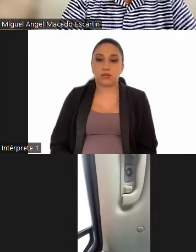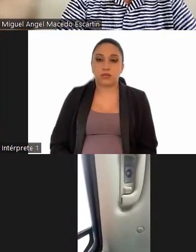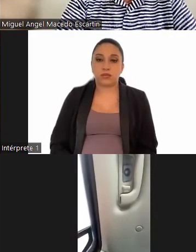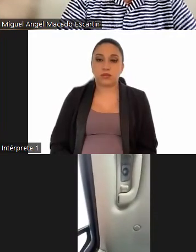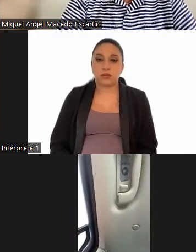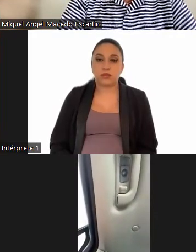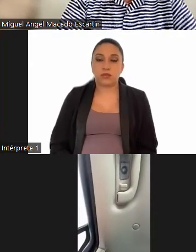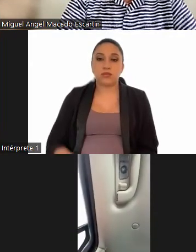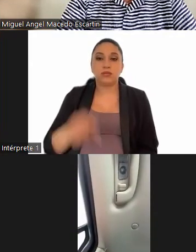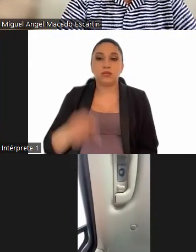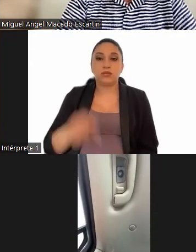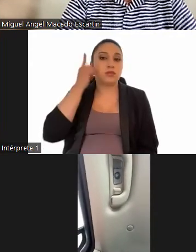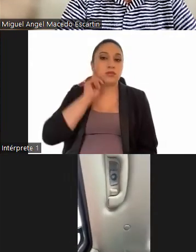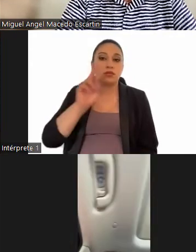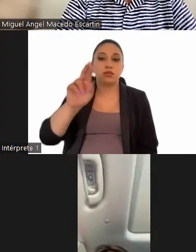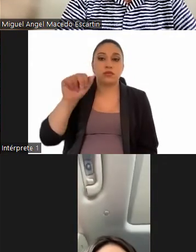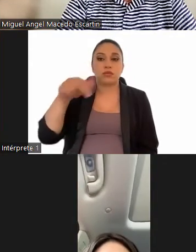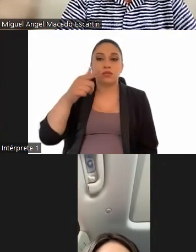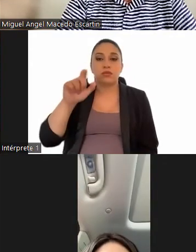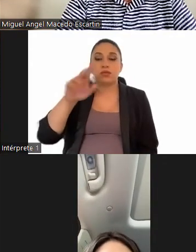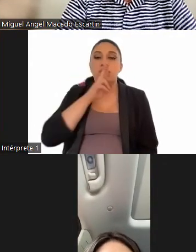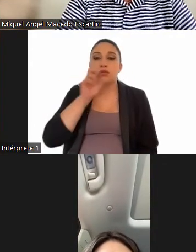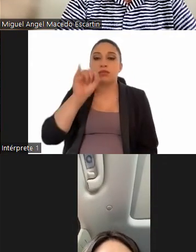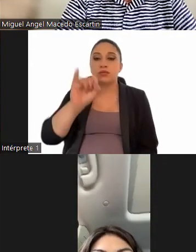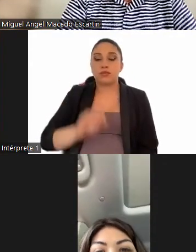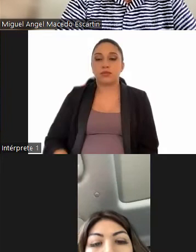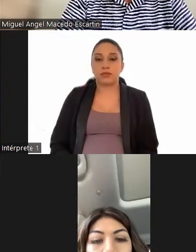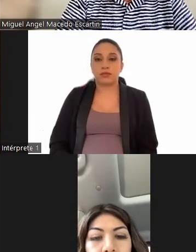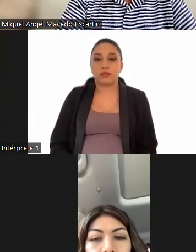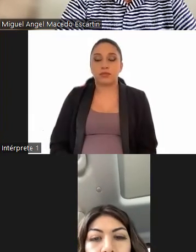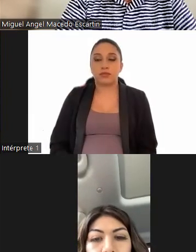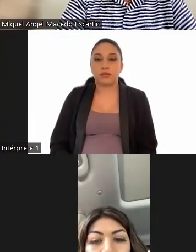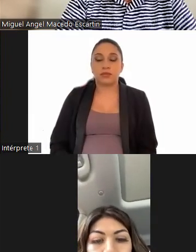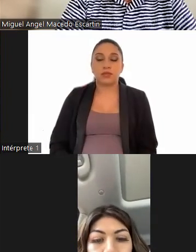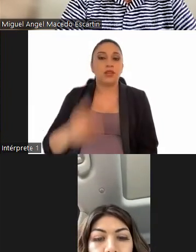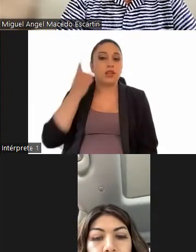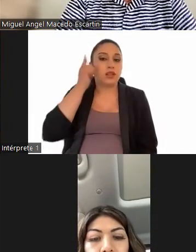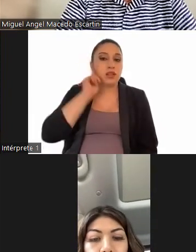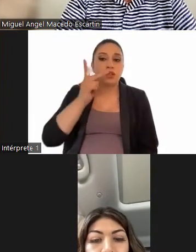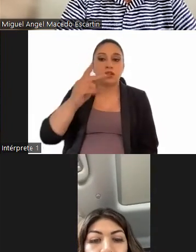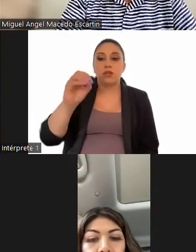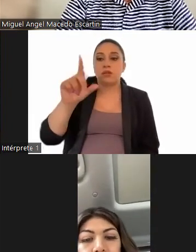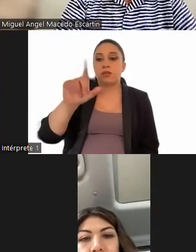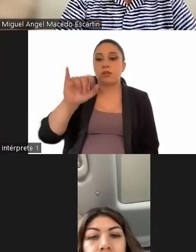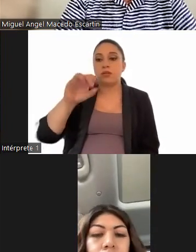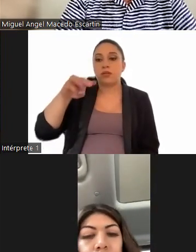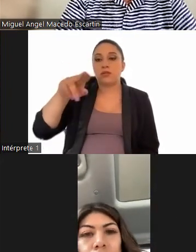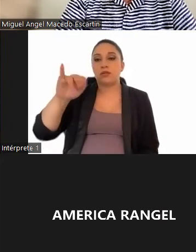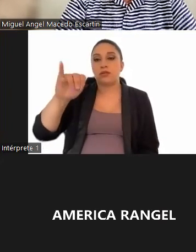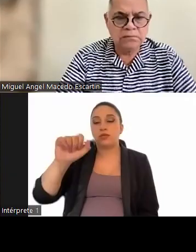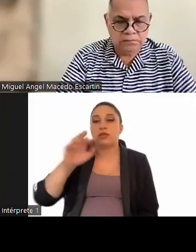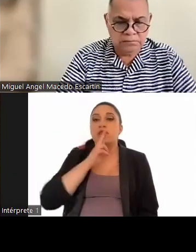Diputada América Rangel, a favor. Gracias, diputada. Diputada Polignia Romana Sierra Bárcena. A